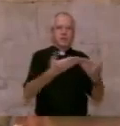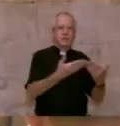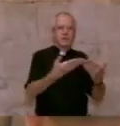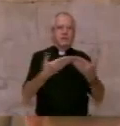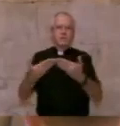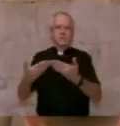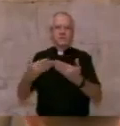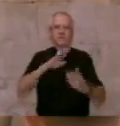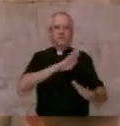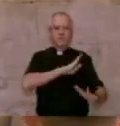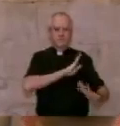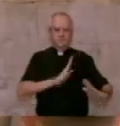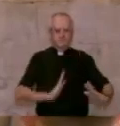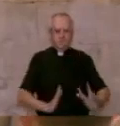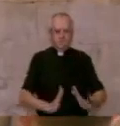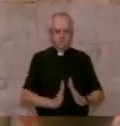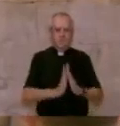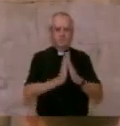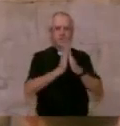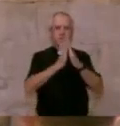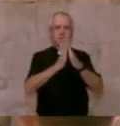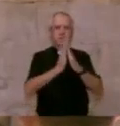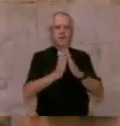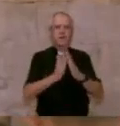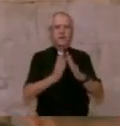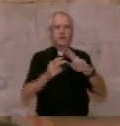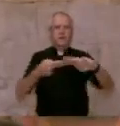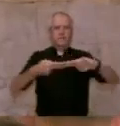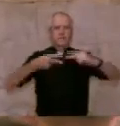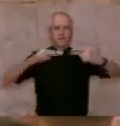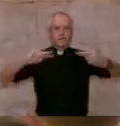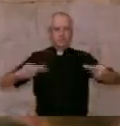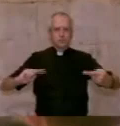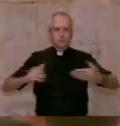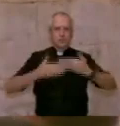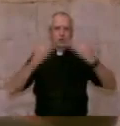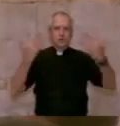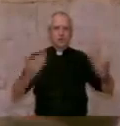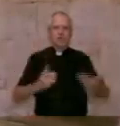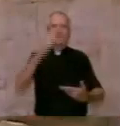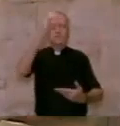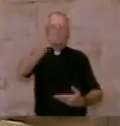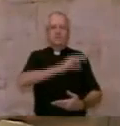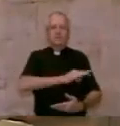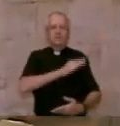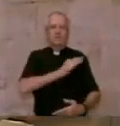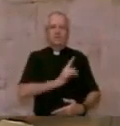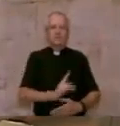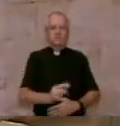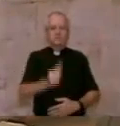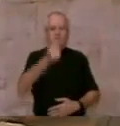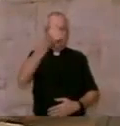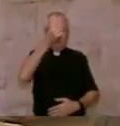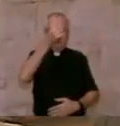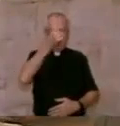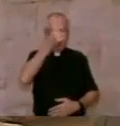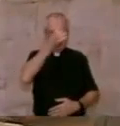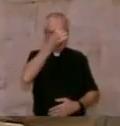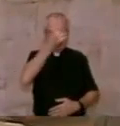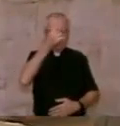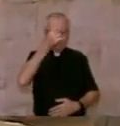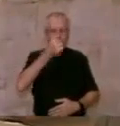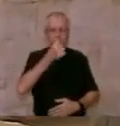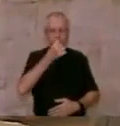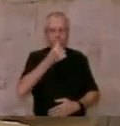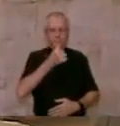Lectura del Evangelio según San Marcos. Lectura del Evangelio según San Marcos. Gloria